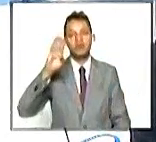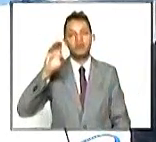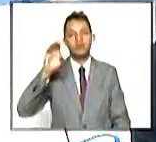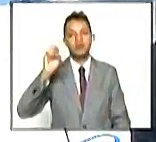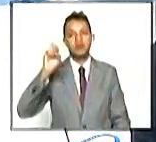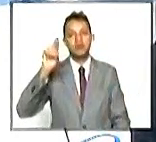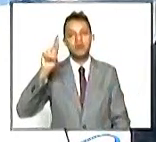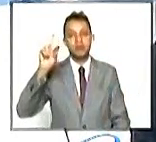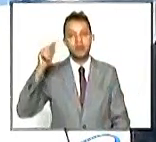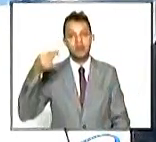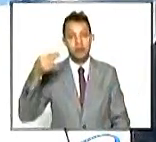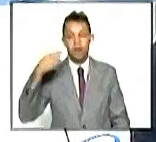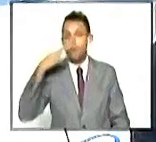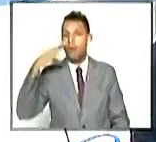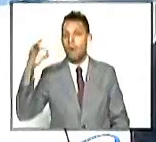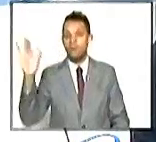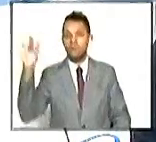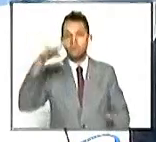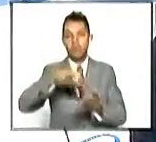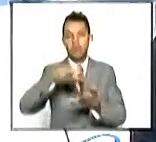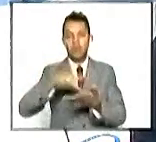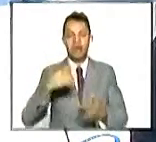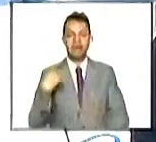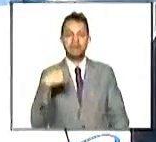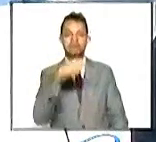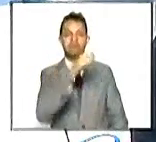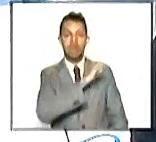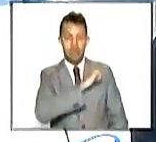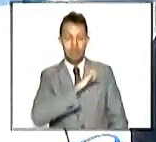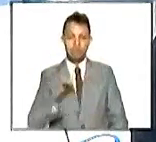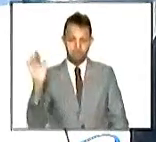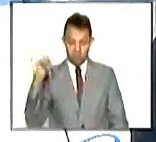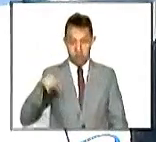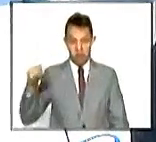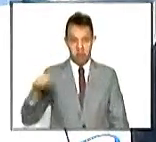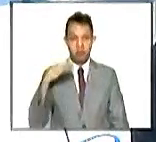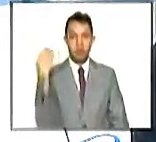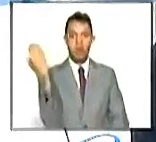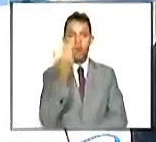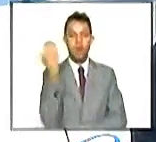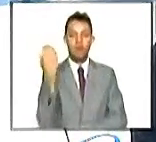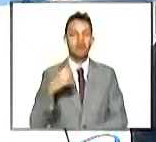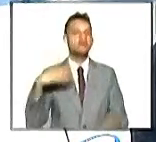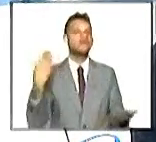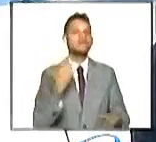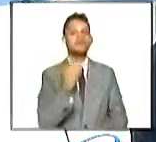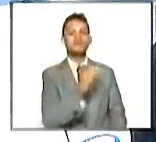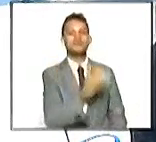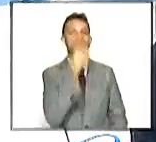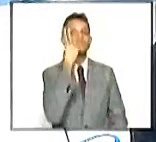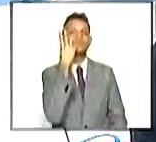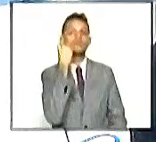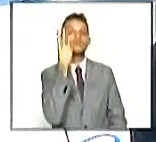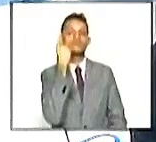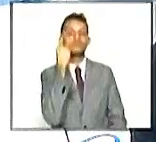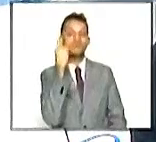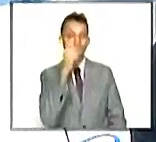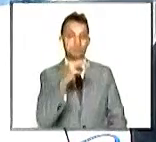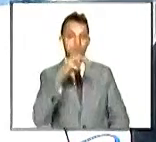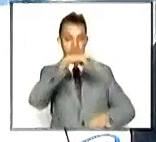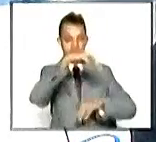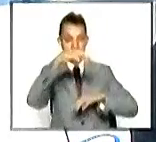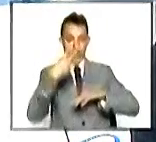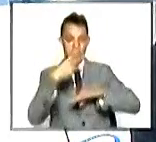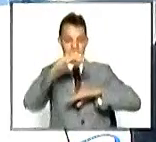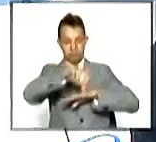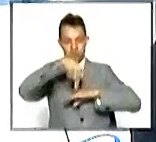Expo Salud y Belleza, en Expo Futuro, al frente del Estadio de Pereira, y vamos a dar conferencias con Leandro Prieto y mi persona, pues